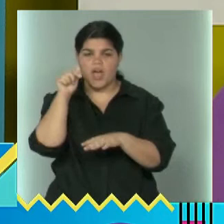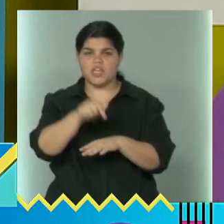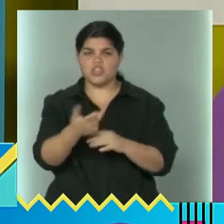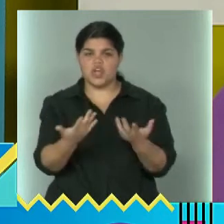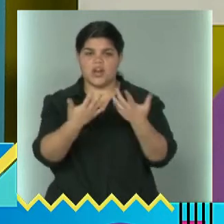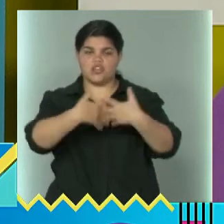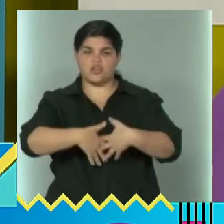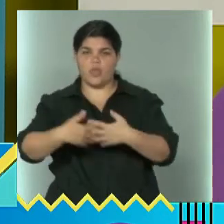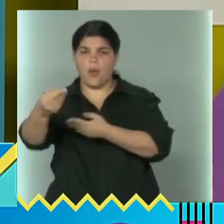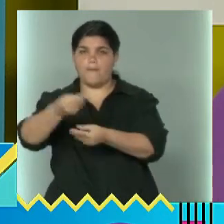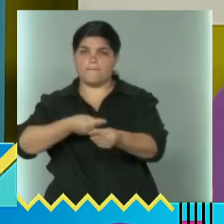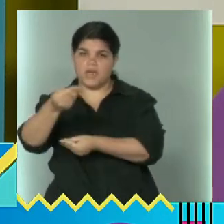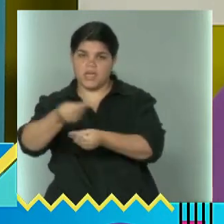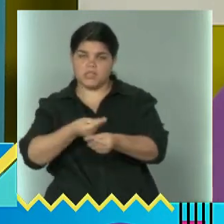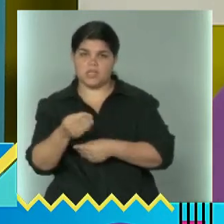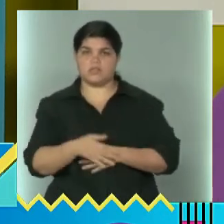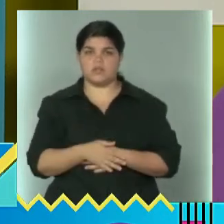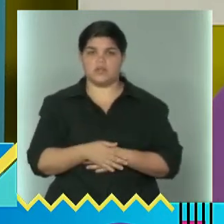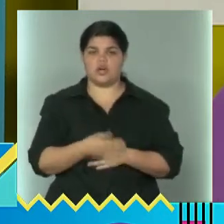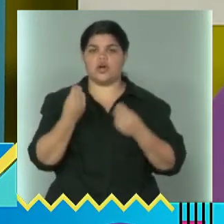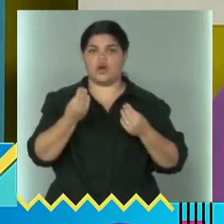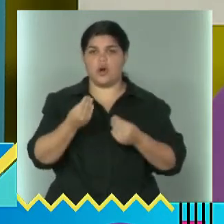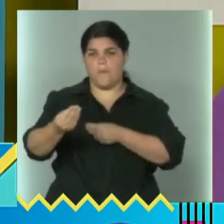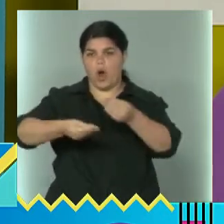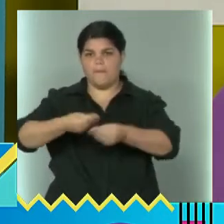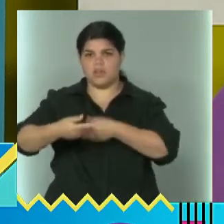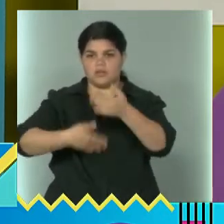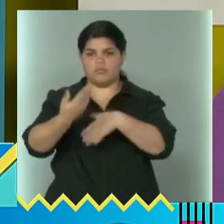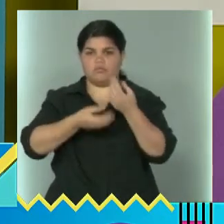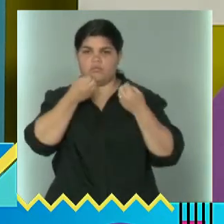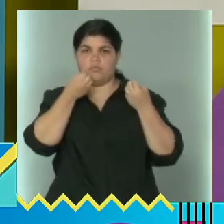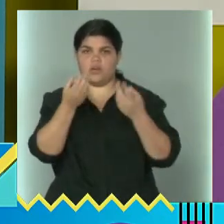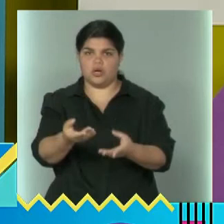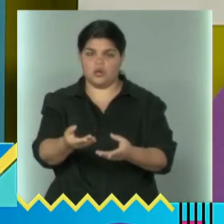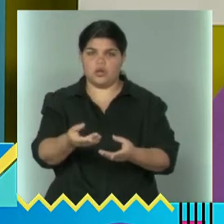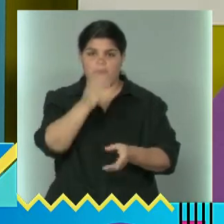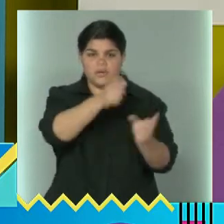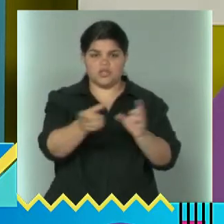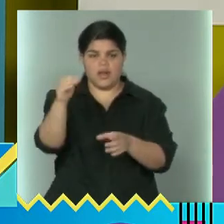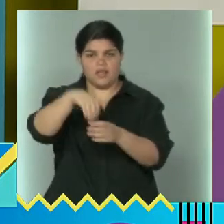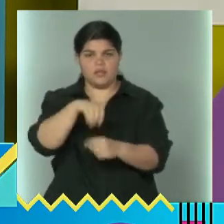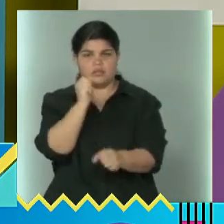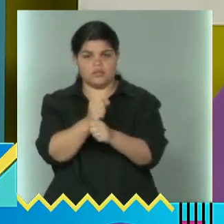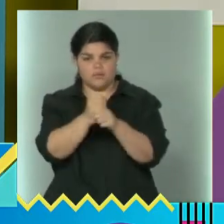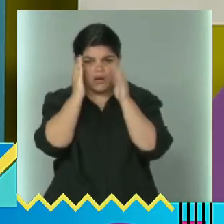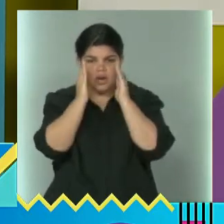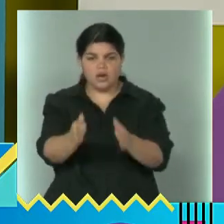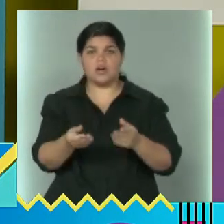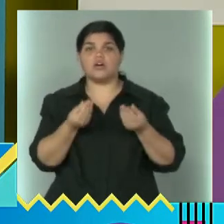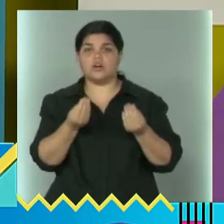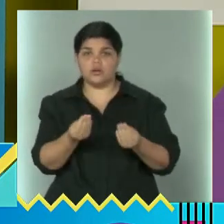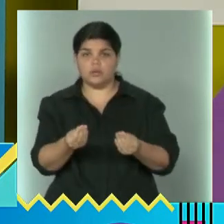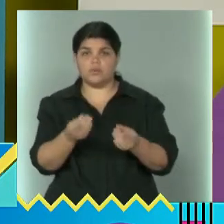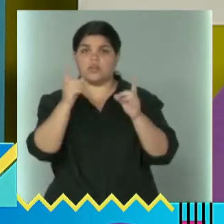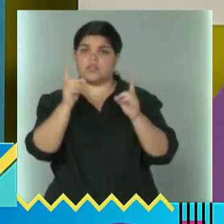a lo empresarial, a cómo se hace más eficiente una empresa, cómo se trabaja sobre los empleados, por ejemplo, y por supuesto también sobre las